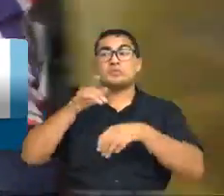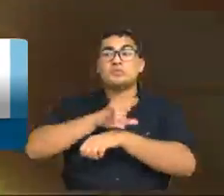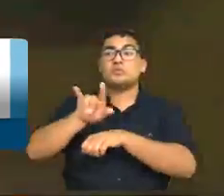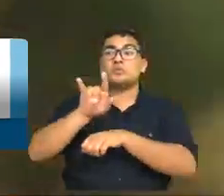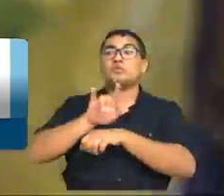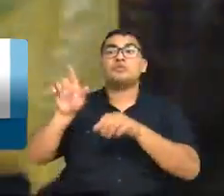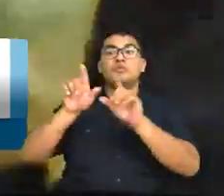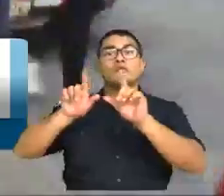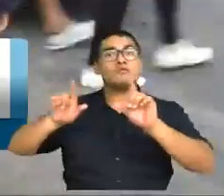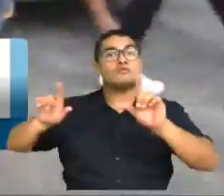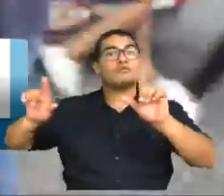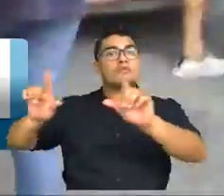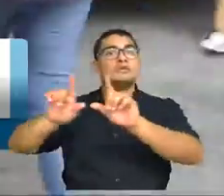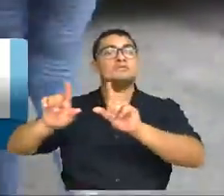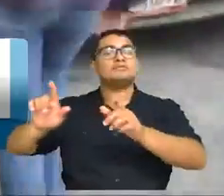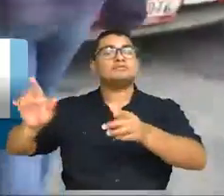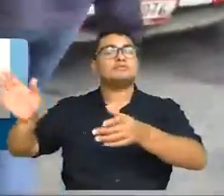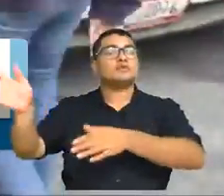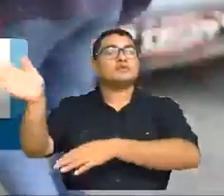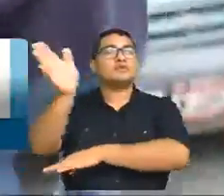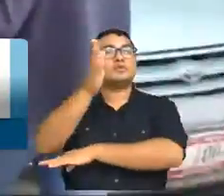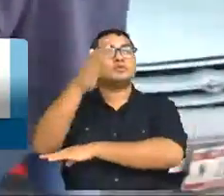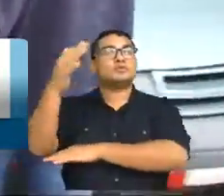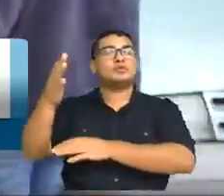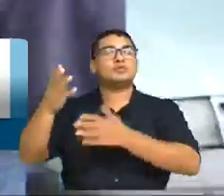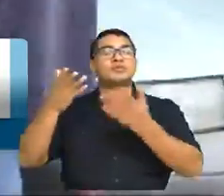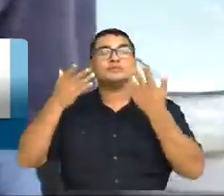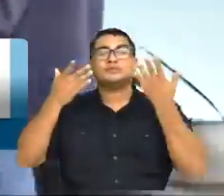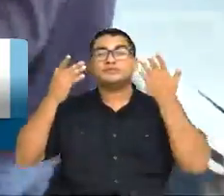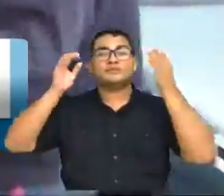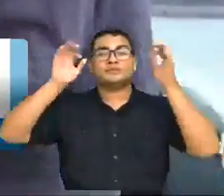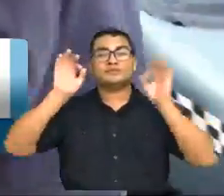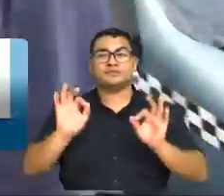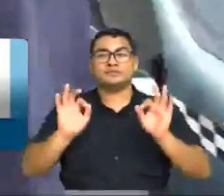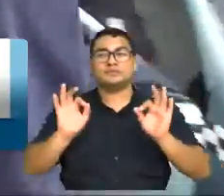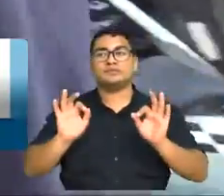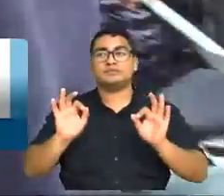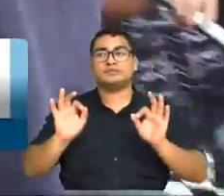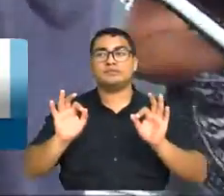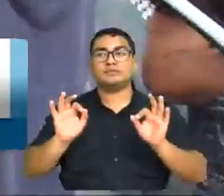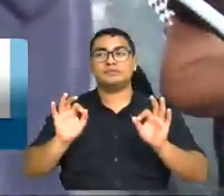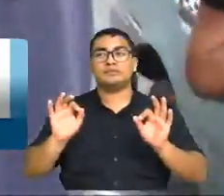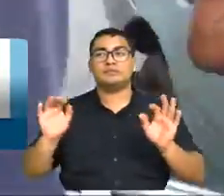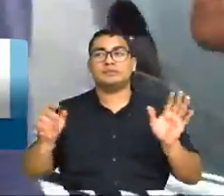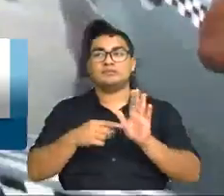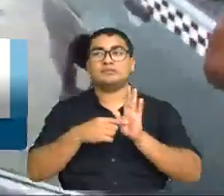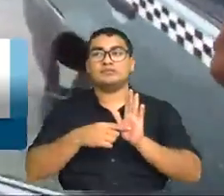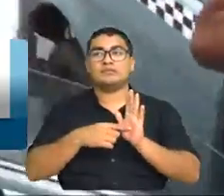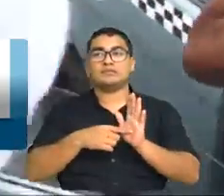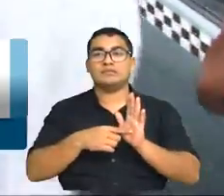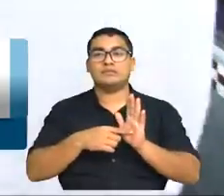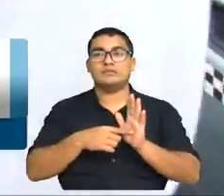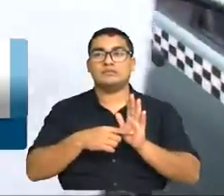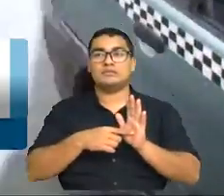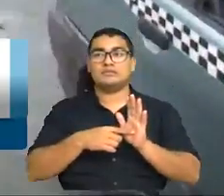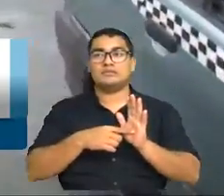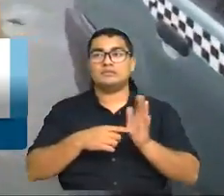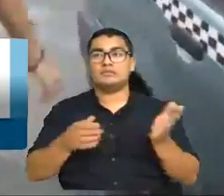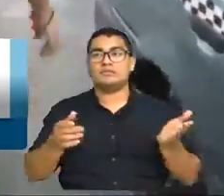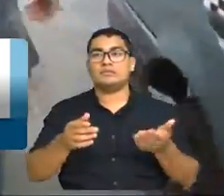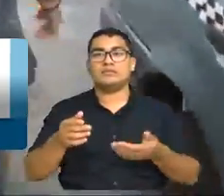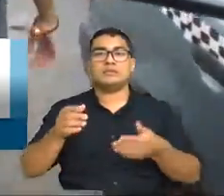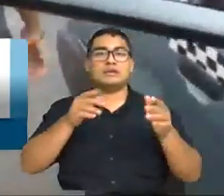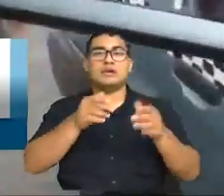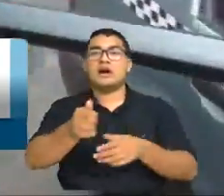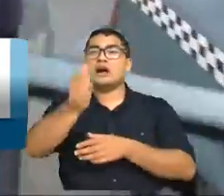ventilados. En caso que no haya algún lugar ventilado, es evitar y rehidratarnos siempre. Tomar líquido las veces que